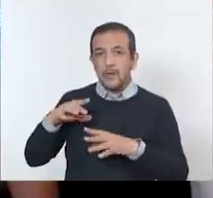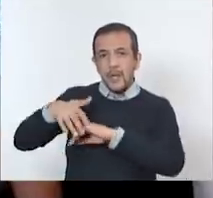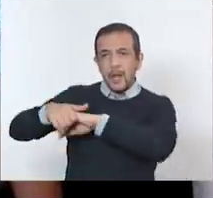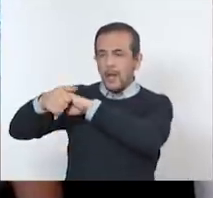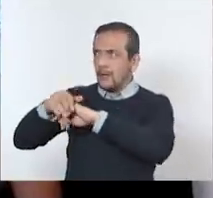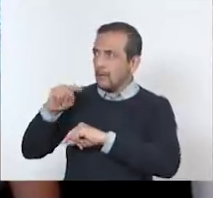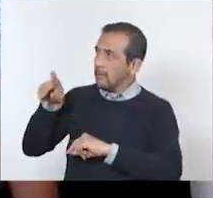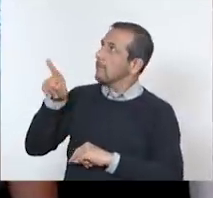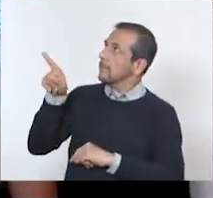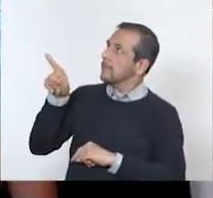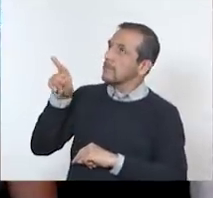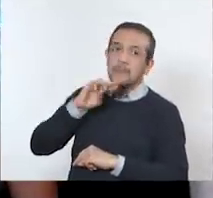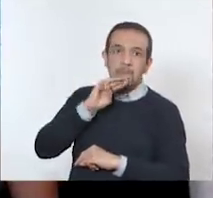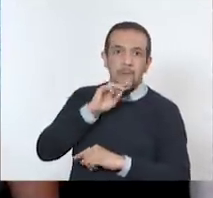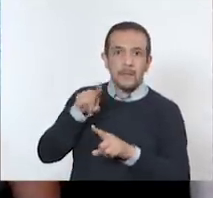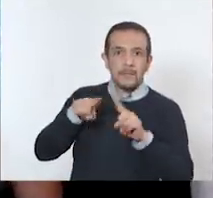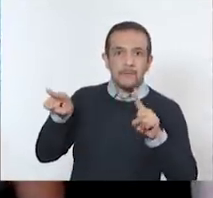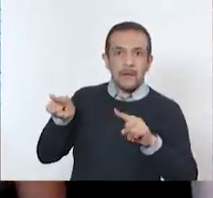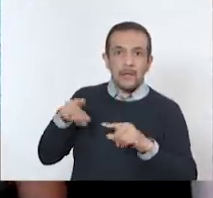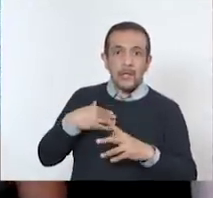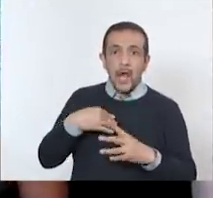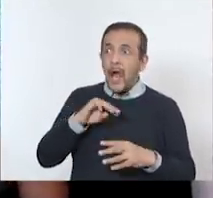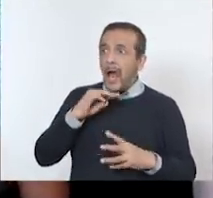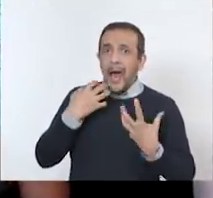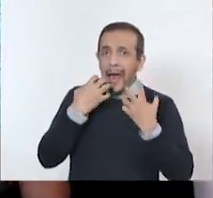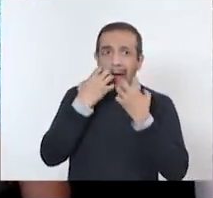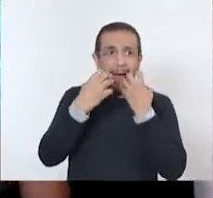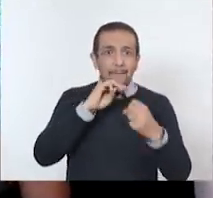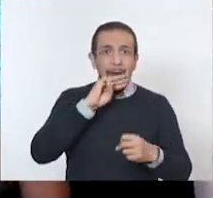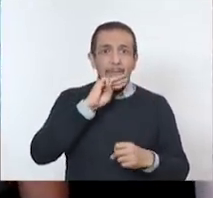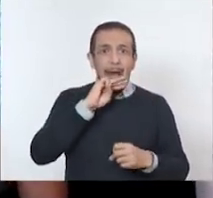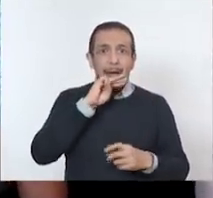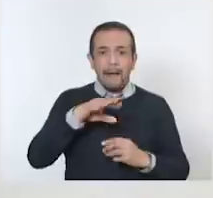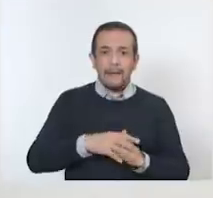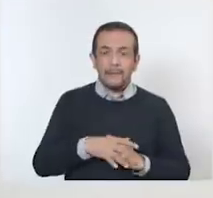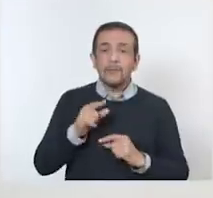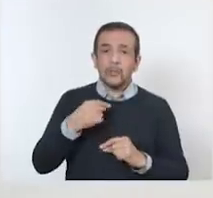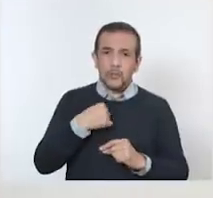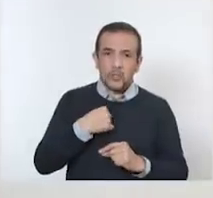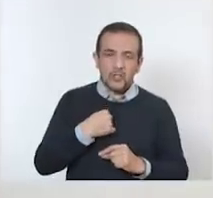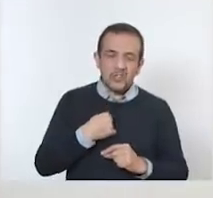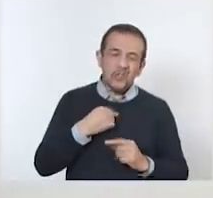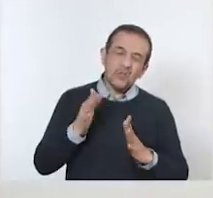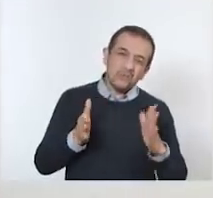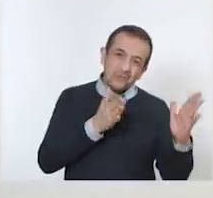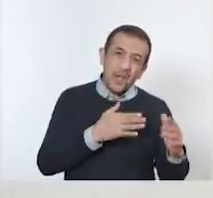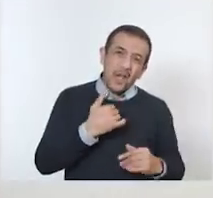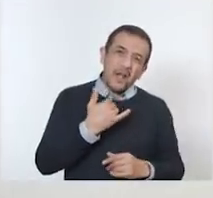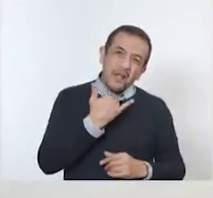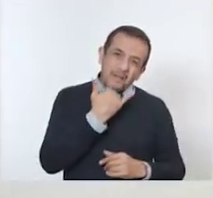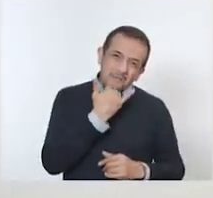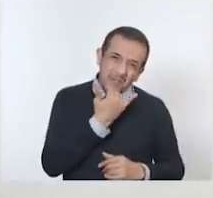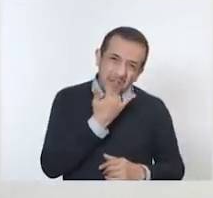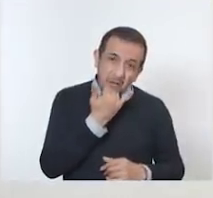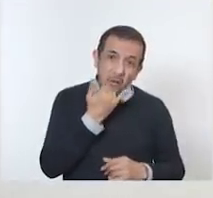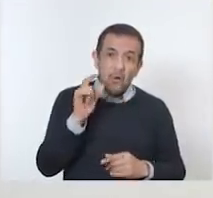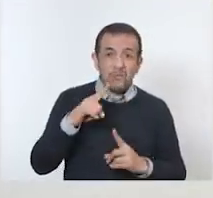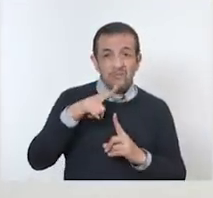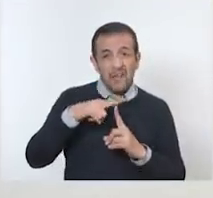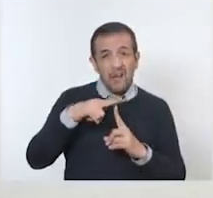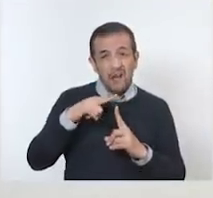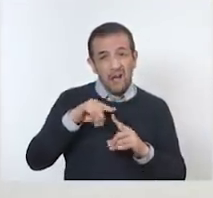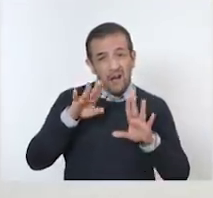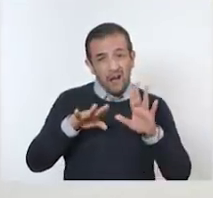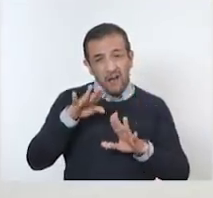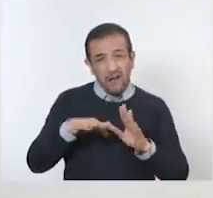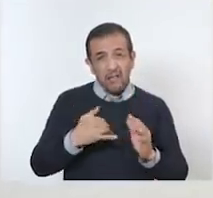cuenta, vi que no era mi mamá y grité, ¡mamá! Me he equivocado alguna vez con la